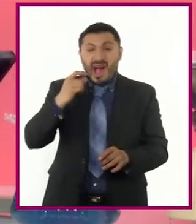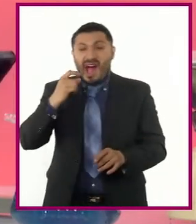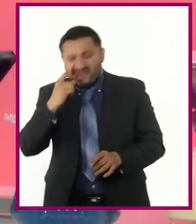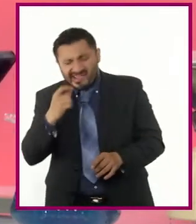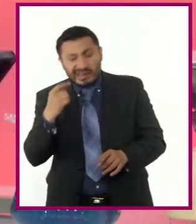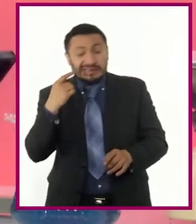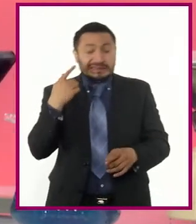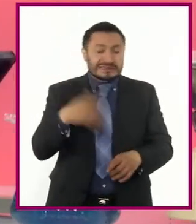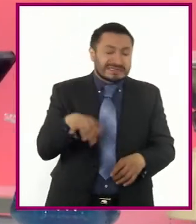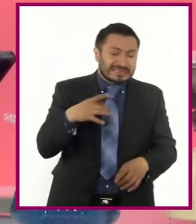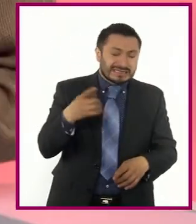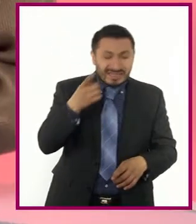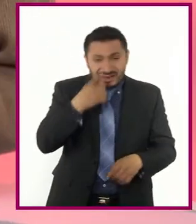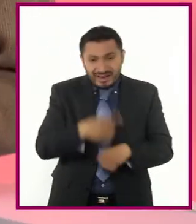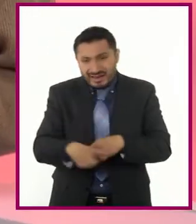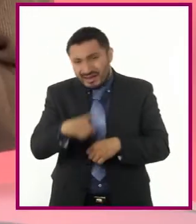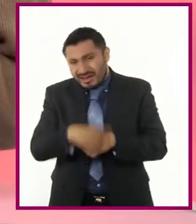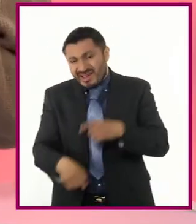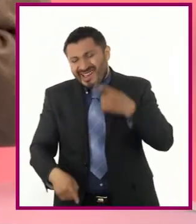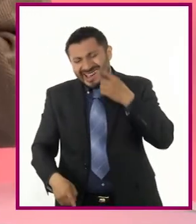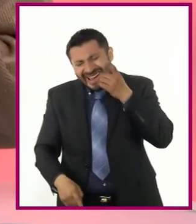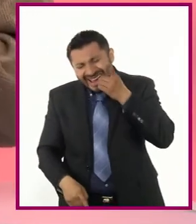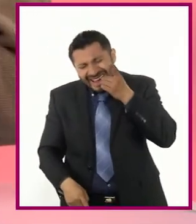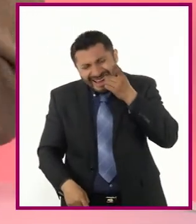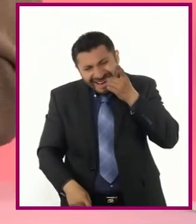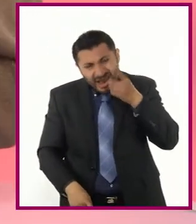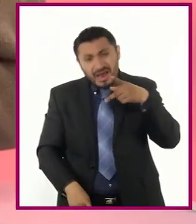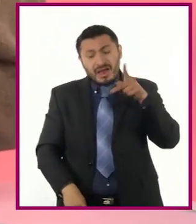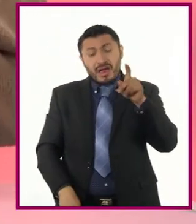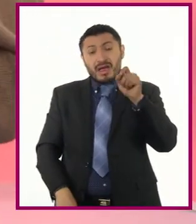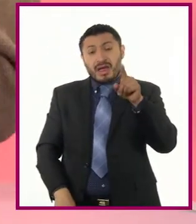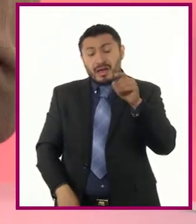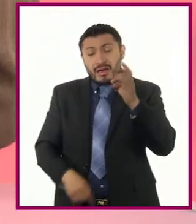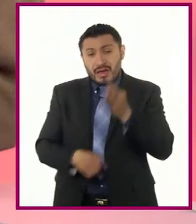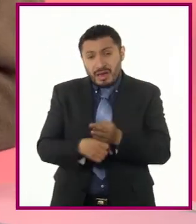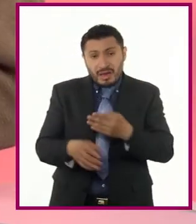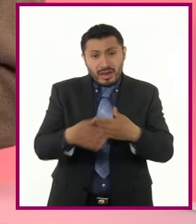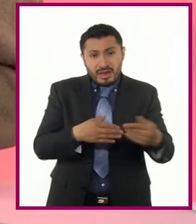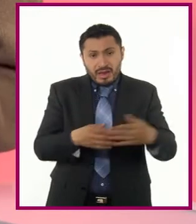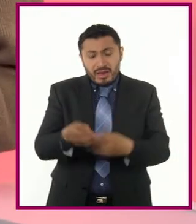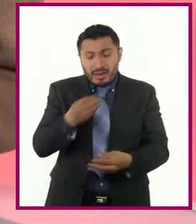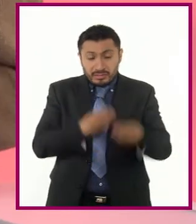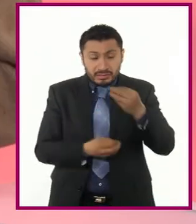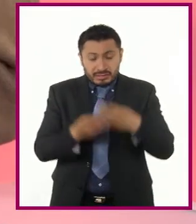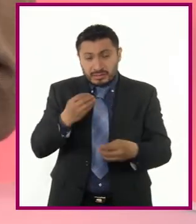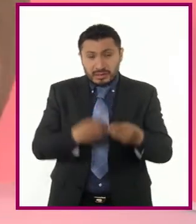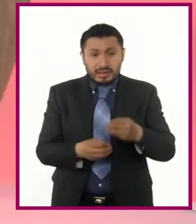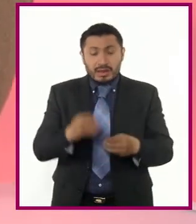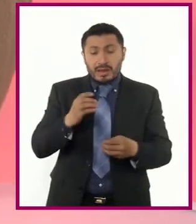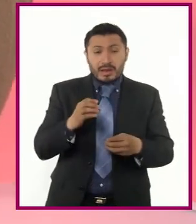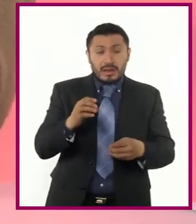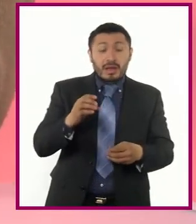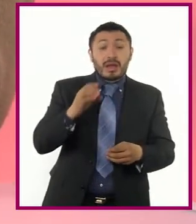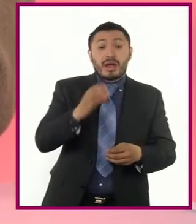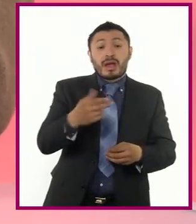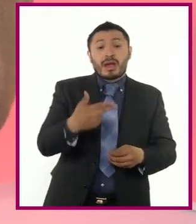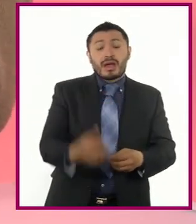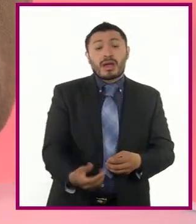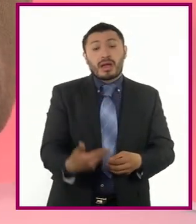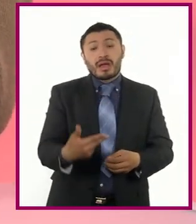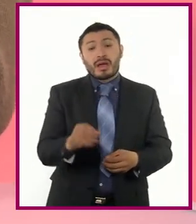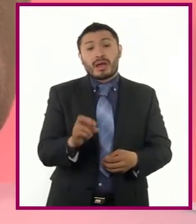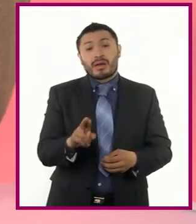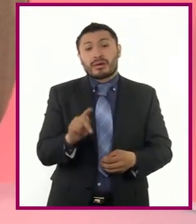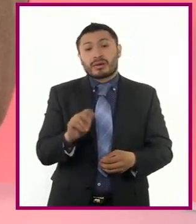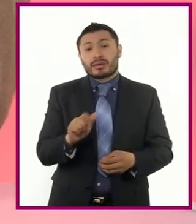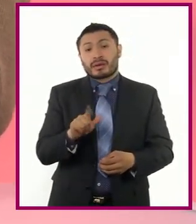la dentadura. Pero también tenemos esta situación, por ejemplo, ahorita que está de moda el consumo de las hortalizas en crudo, o a veces que las